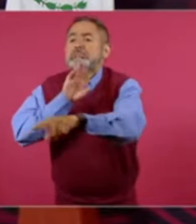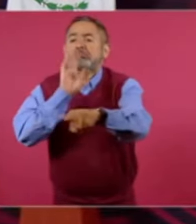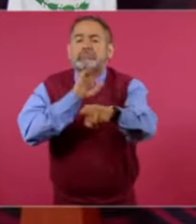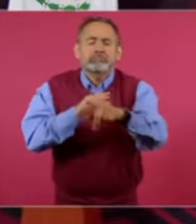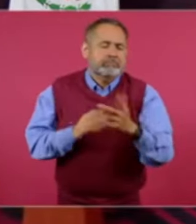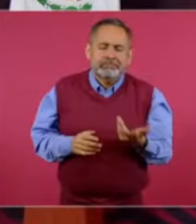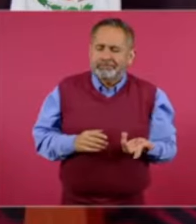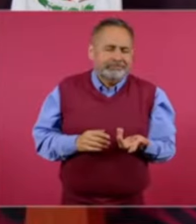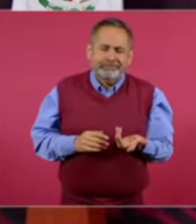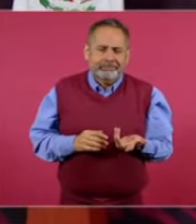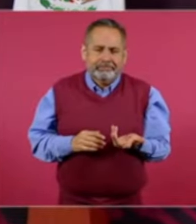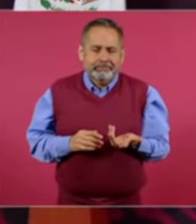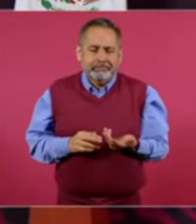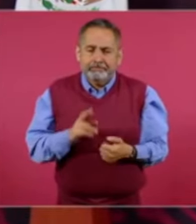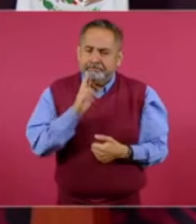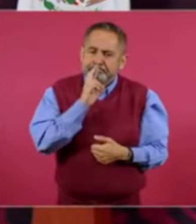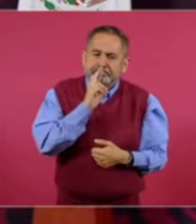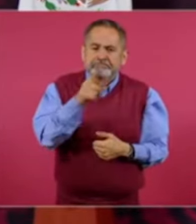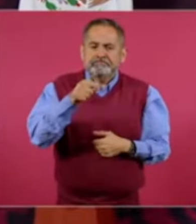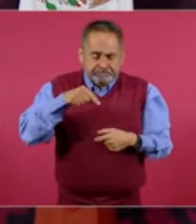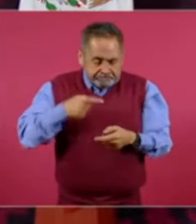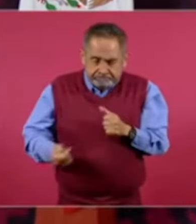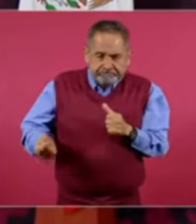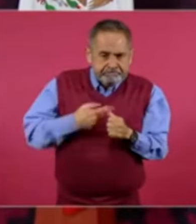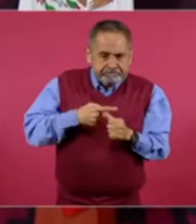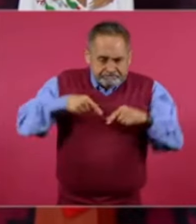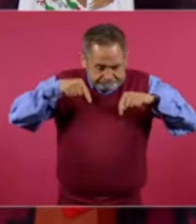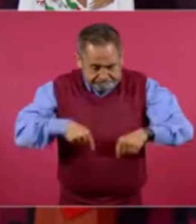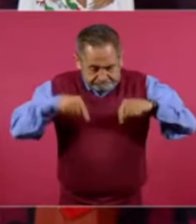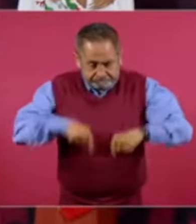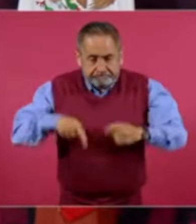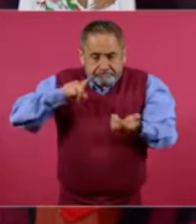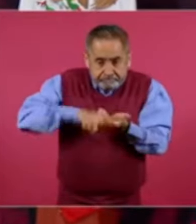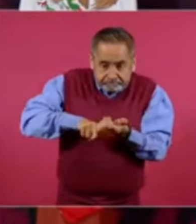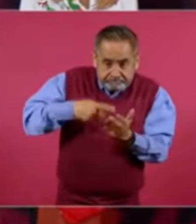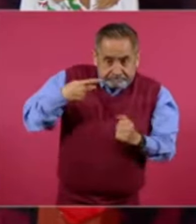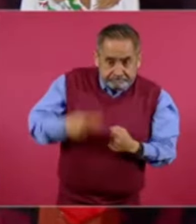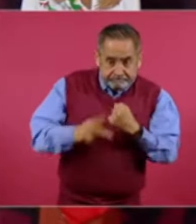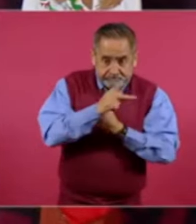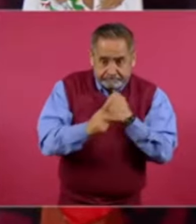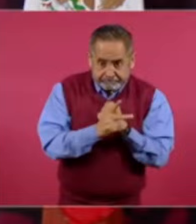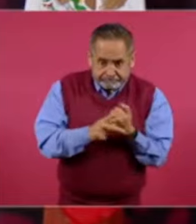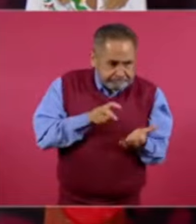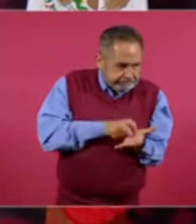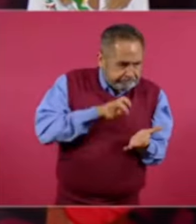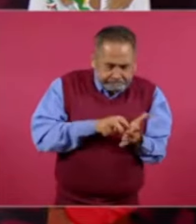Yo sostengo que la mejor política exterior es la interior.